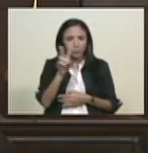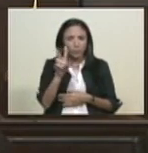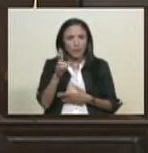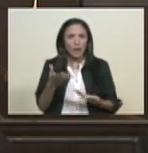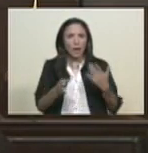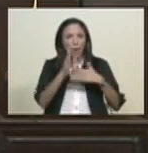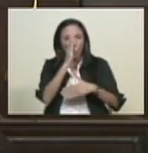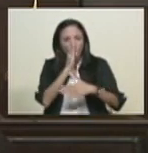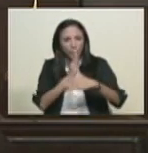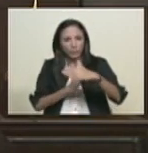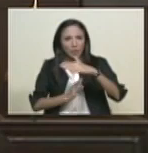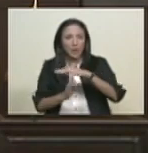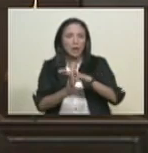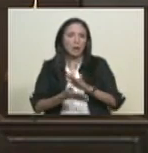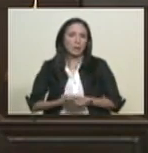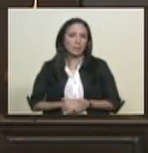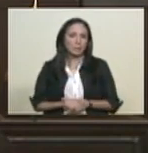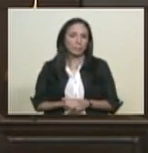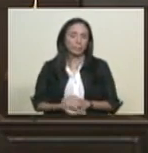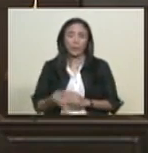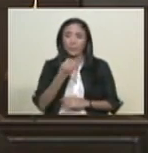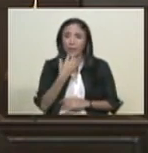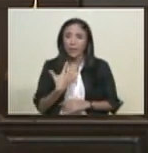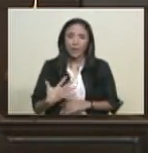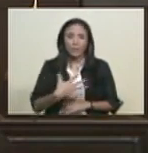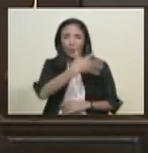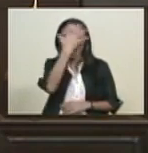pueblo es un pueblo noble, muy noble, hermosamente noble.